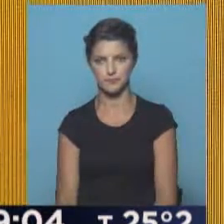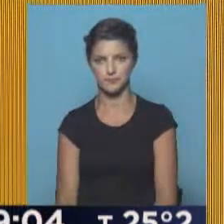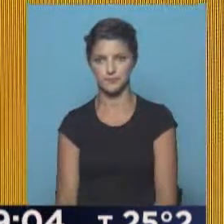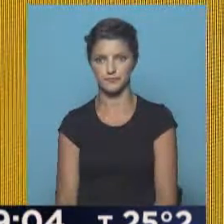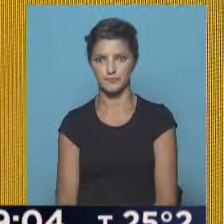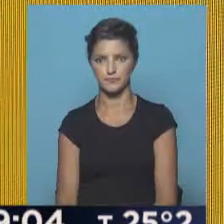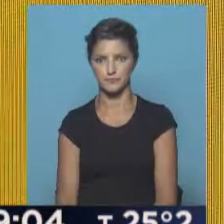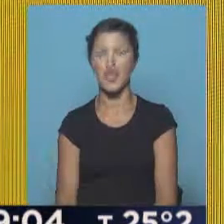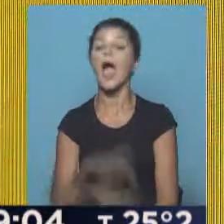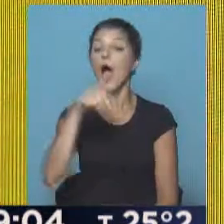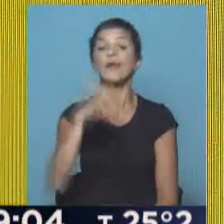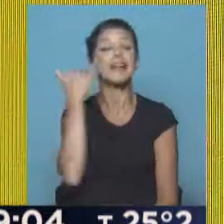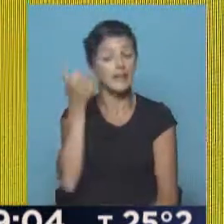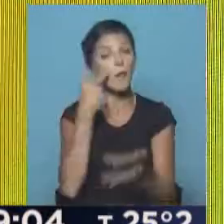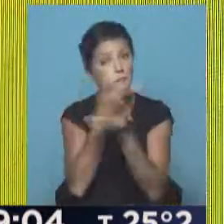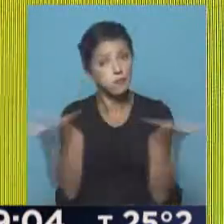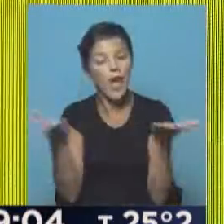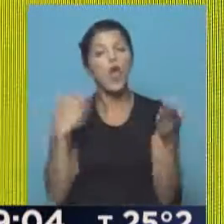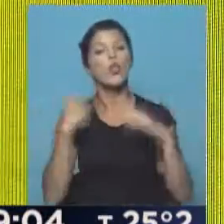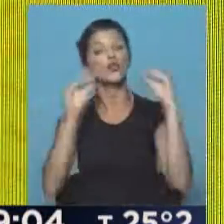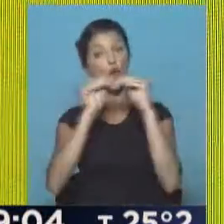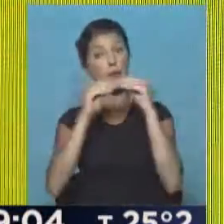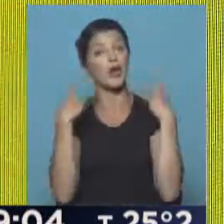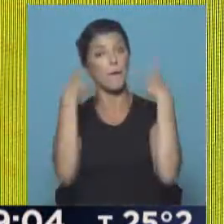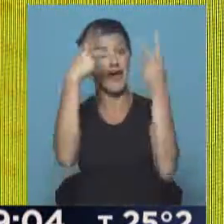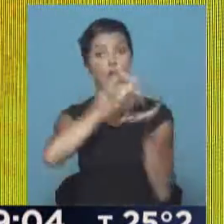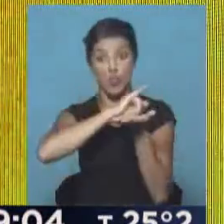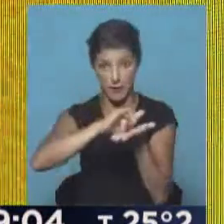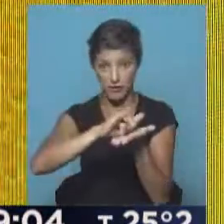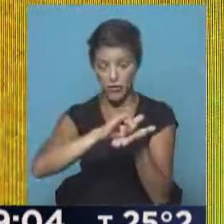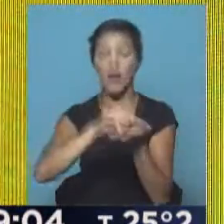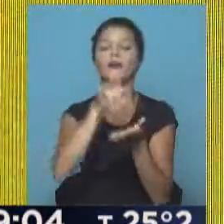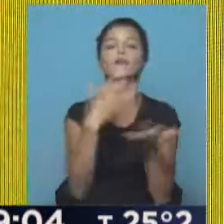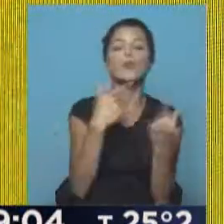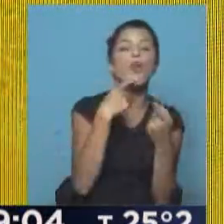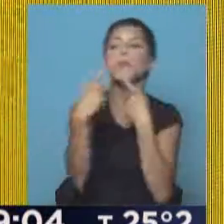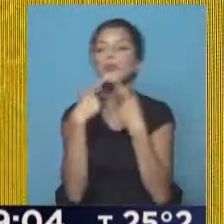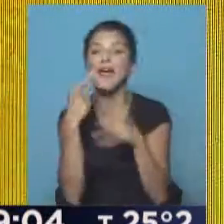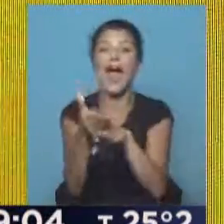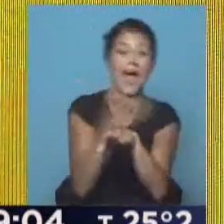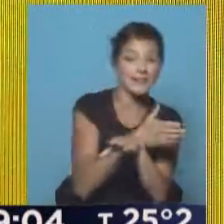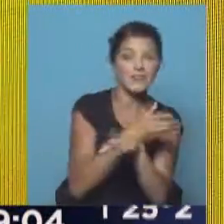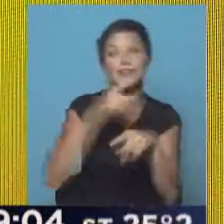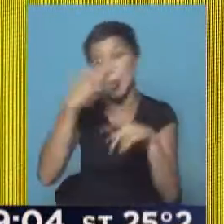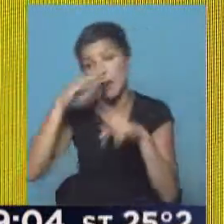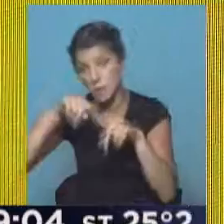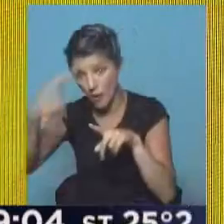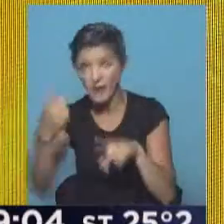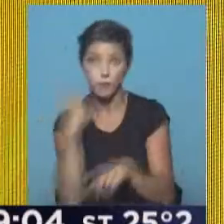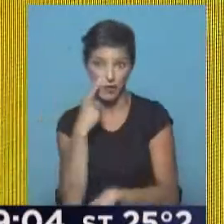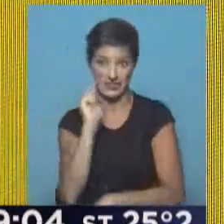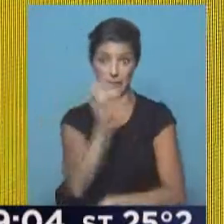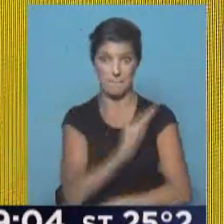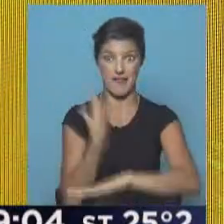Vamos a empezar a recorrer ya el material de nuestros enviados a Nueva York, que estuvieron, por supuesto, hablando con la gente durante y después de las elecciones. Sí, obviamente el resultado